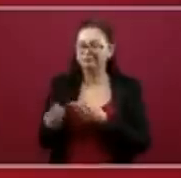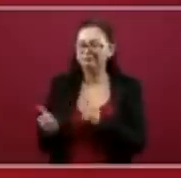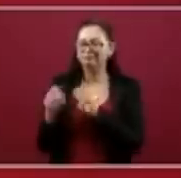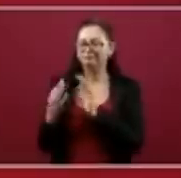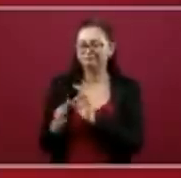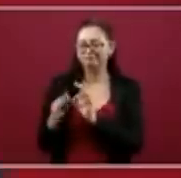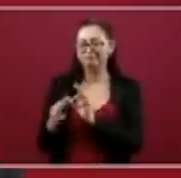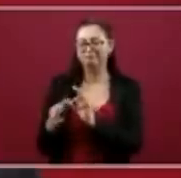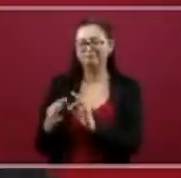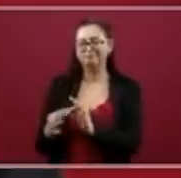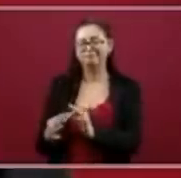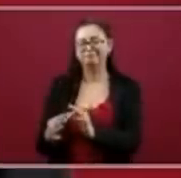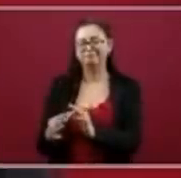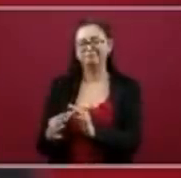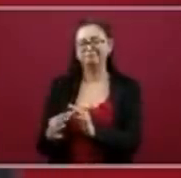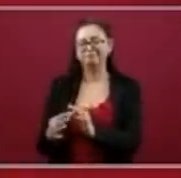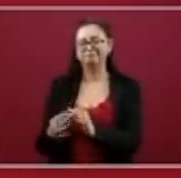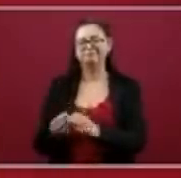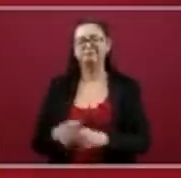se hacía